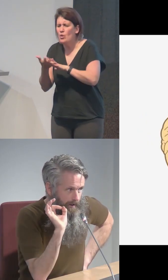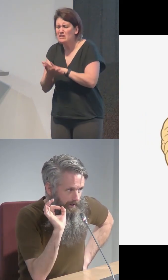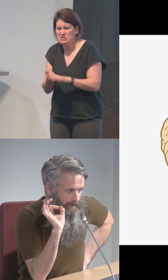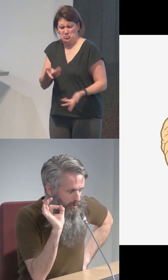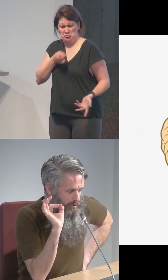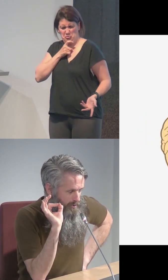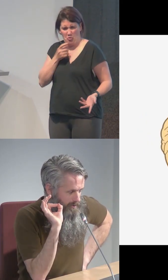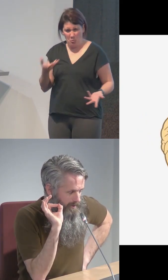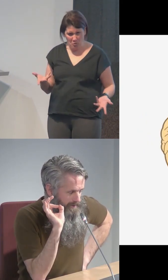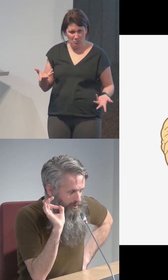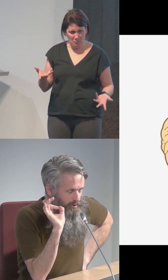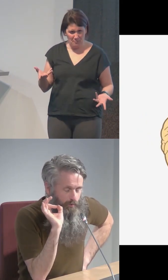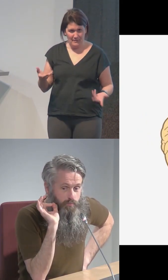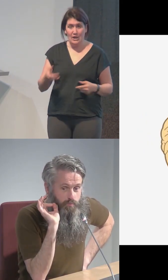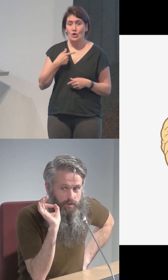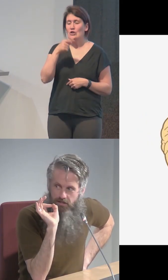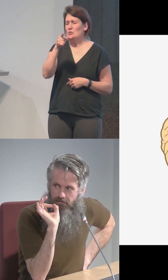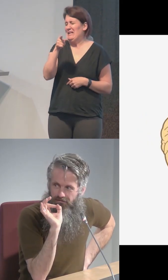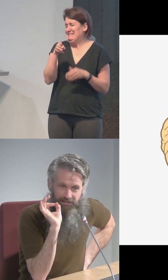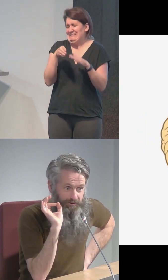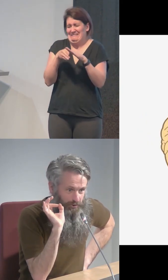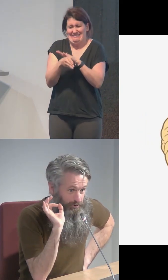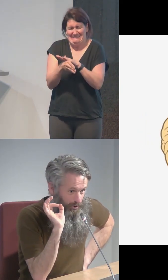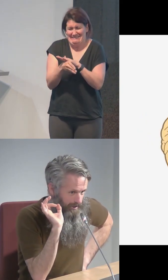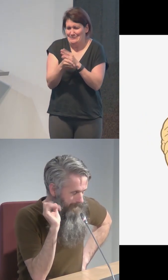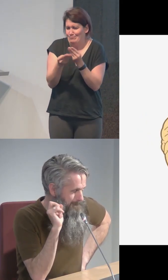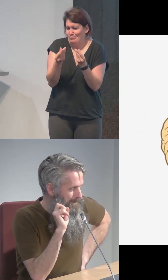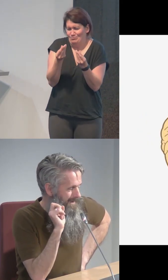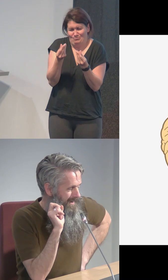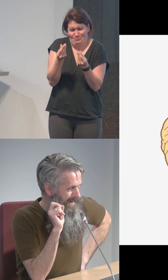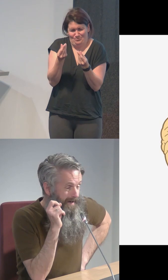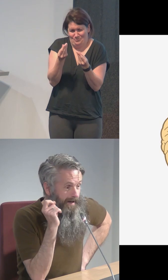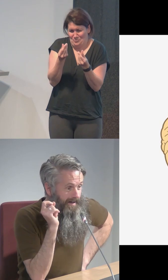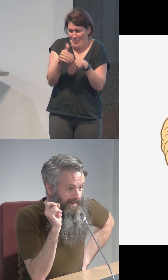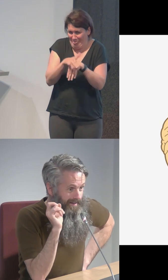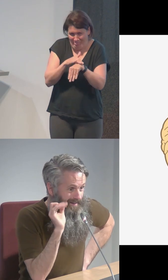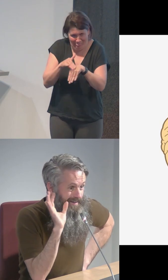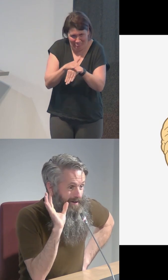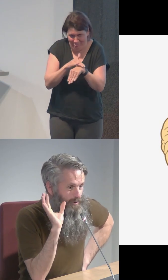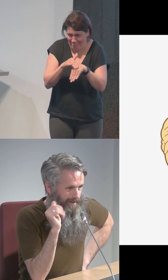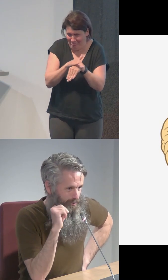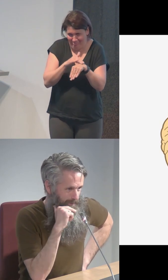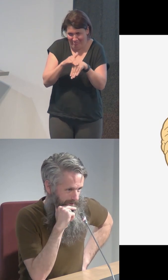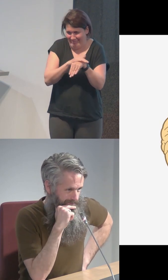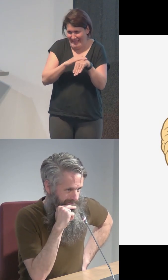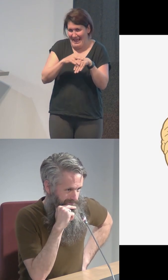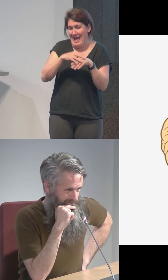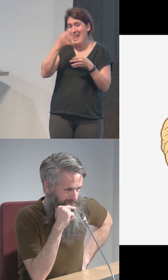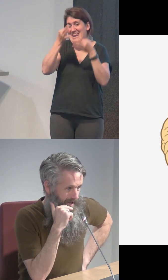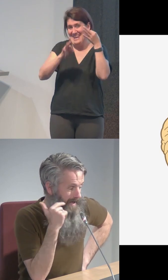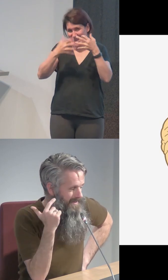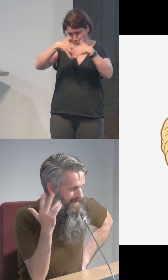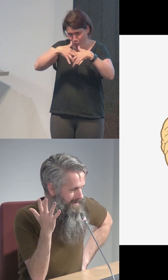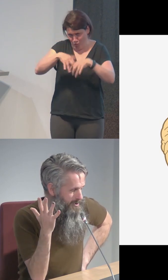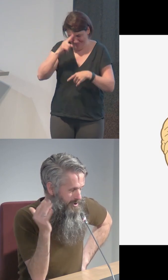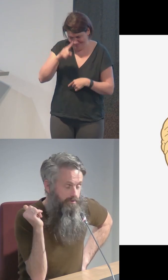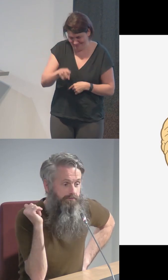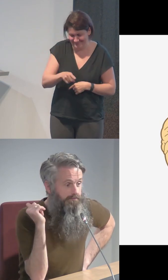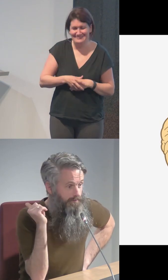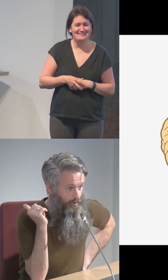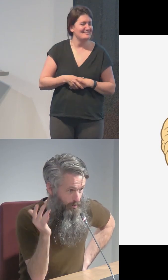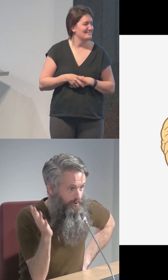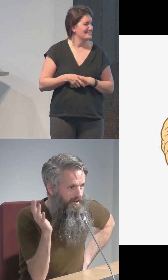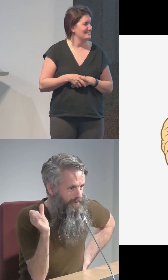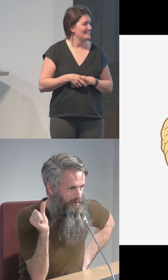Entonces os voy a dar una introducción muy introductoria a la neuroanatomía. Aquí